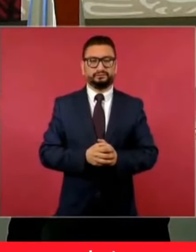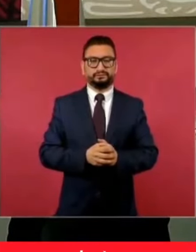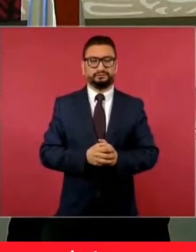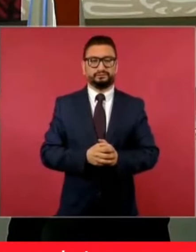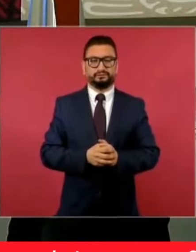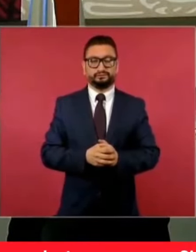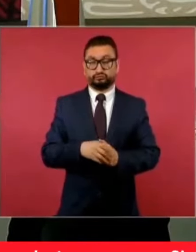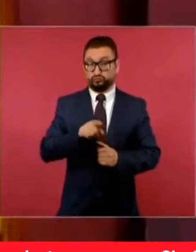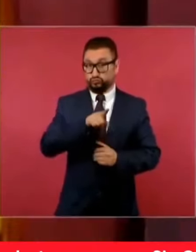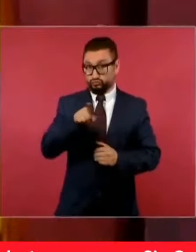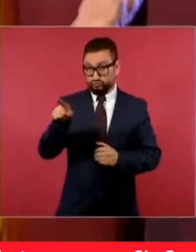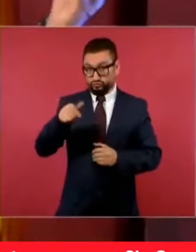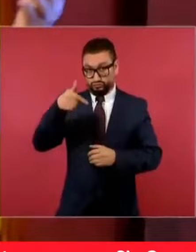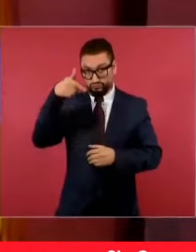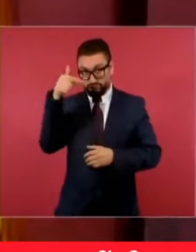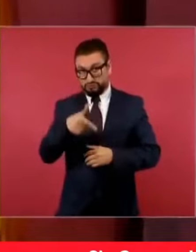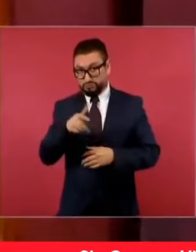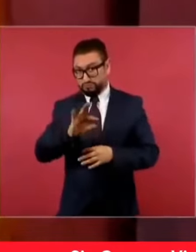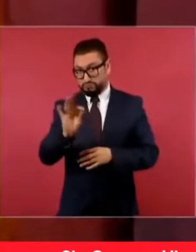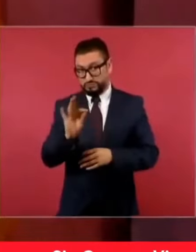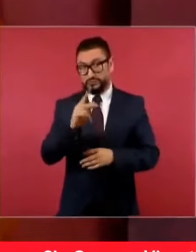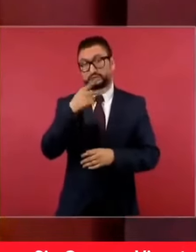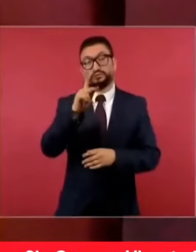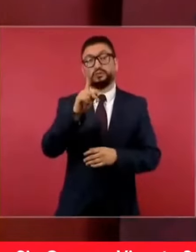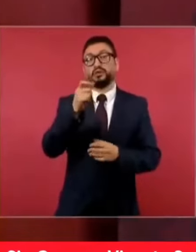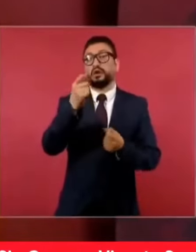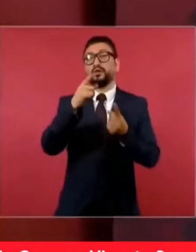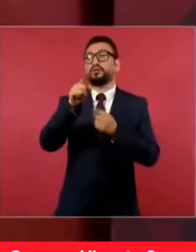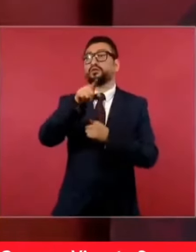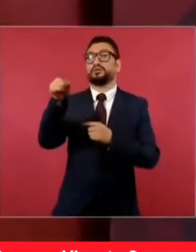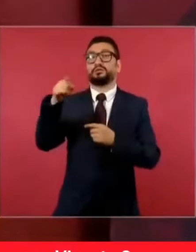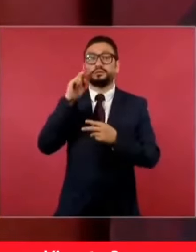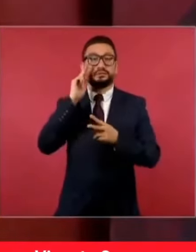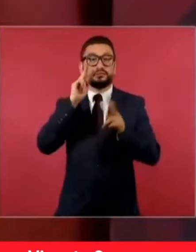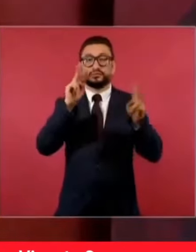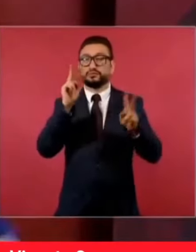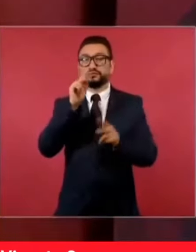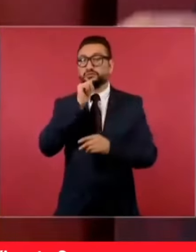Se habían dado cuenta ustedes, pero a lo mejor los que están viendo